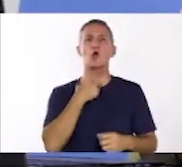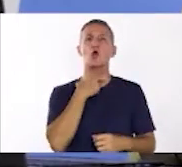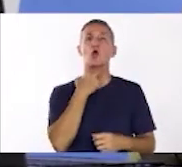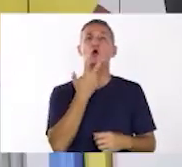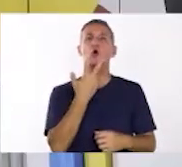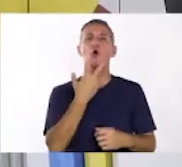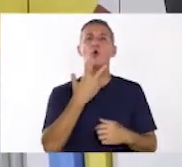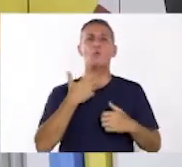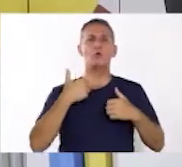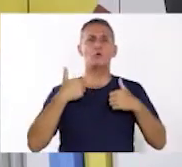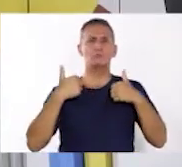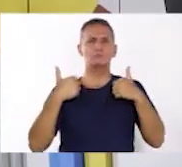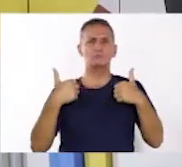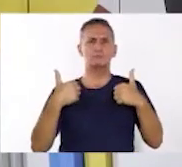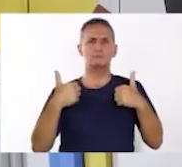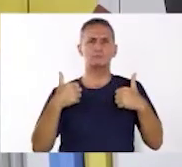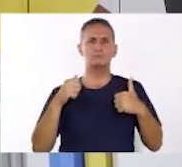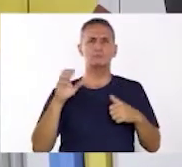bronce